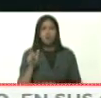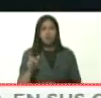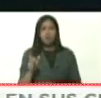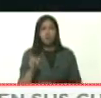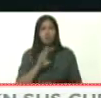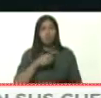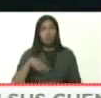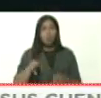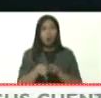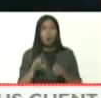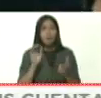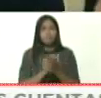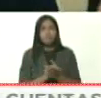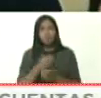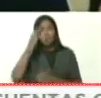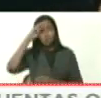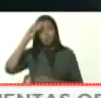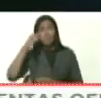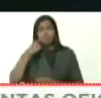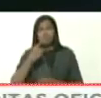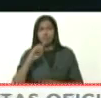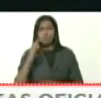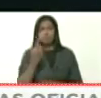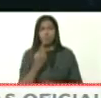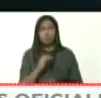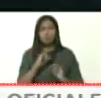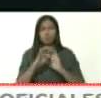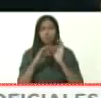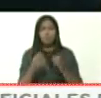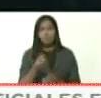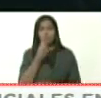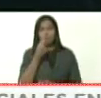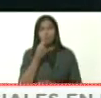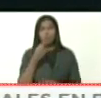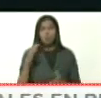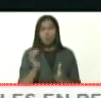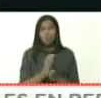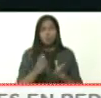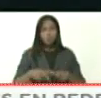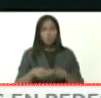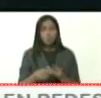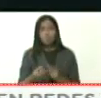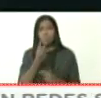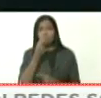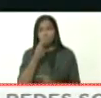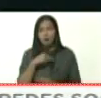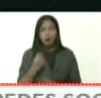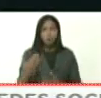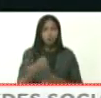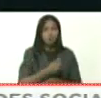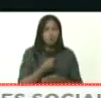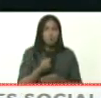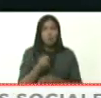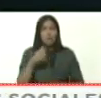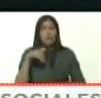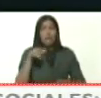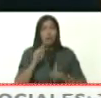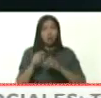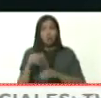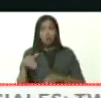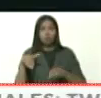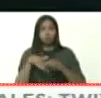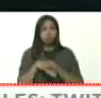cubanos. Decirle en primer orden que si el medicamento se encuentra aquí hoy, y ha logrado rescatar de la amputación a ciento y tanto